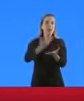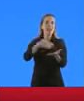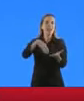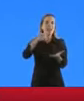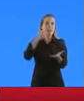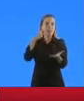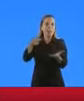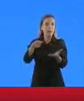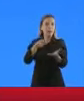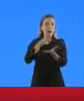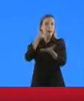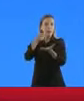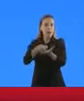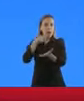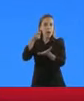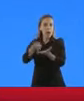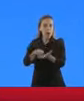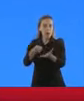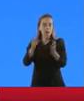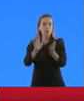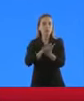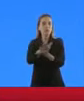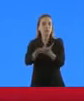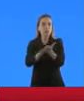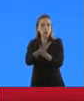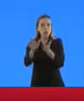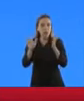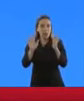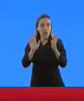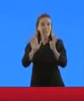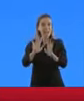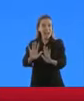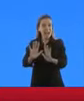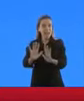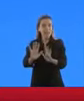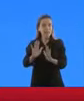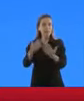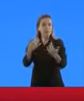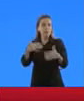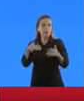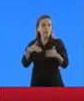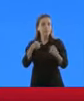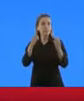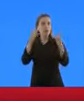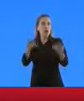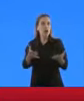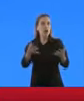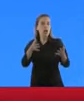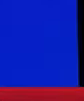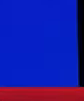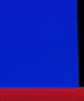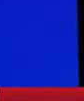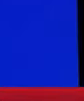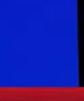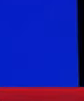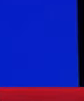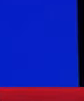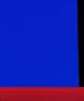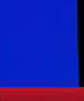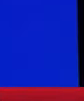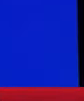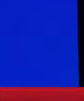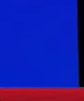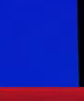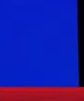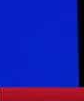mayor dinero para gastar en el 2023 y sobre todo en la provincia de Buenos Aires. Álvaro, hace un ratito el